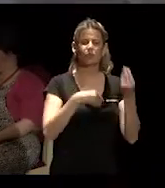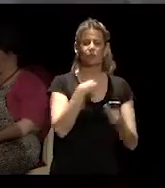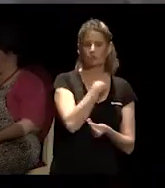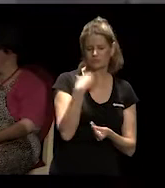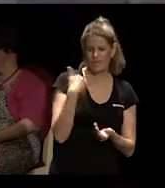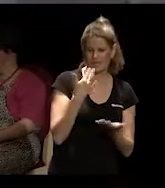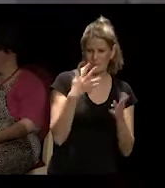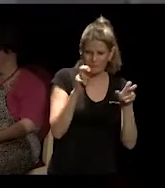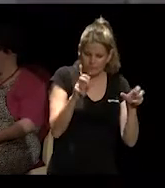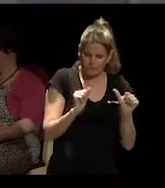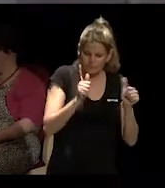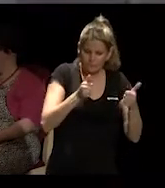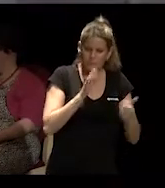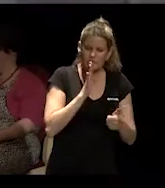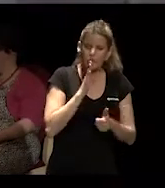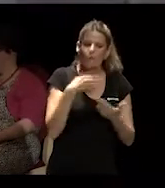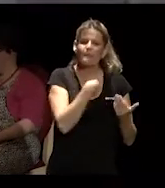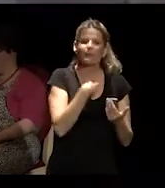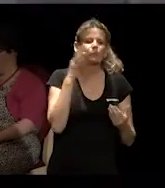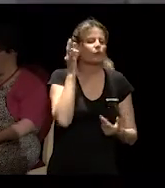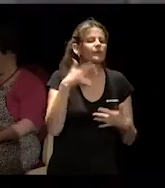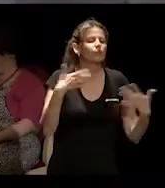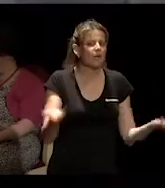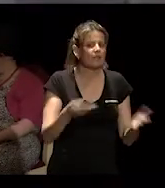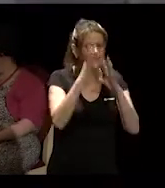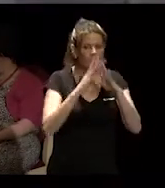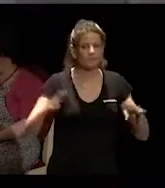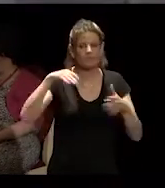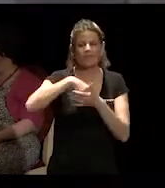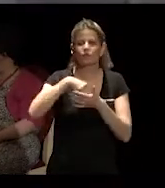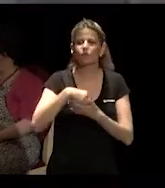mujer en el circo a día de hoy, y